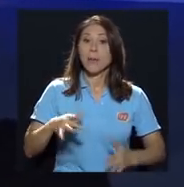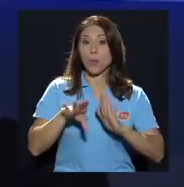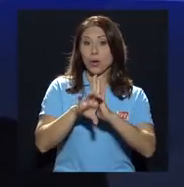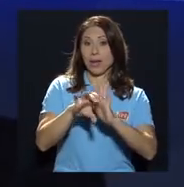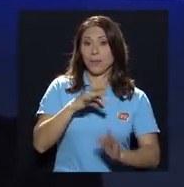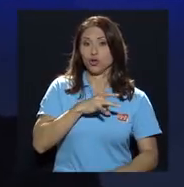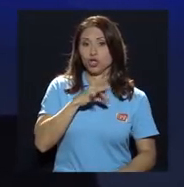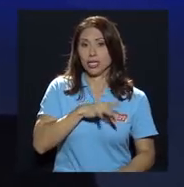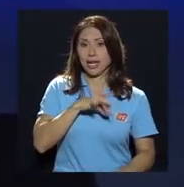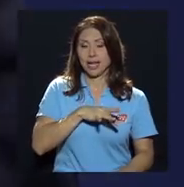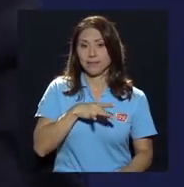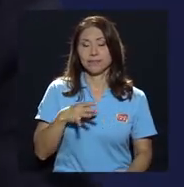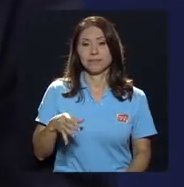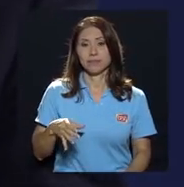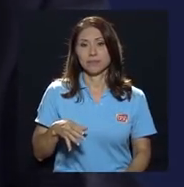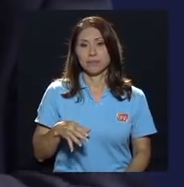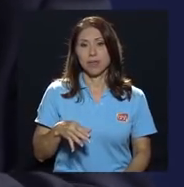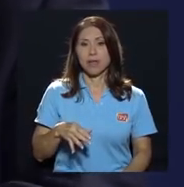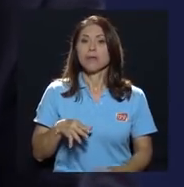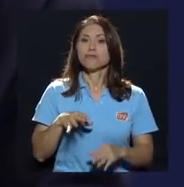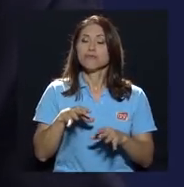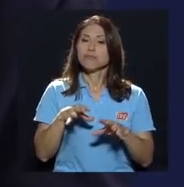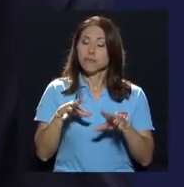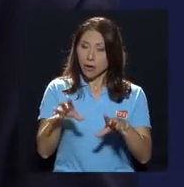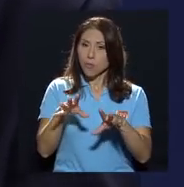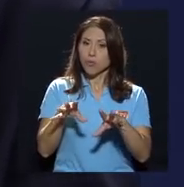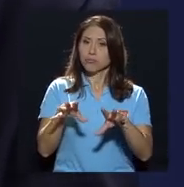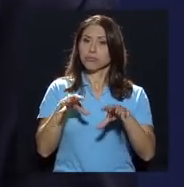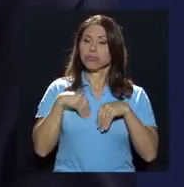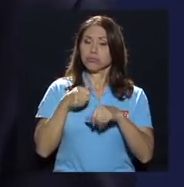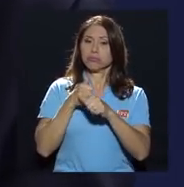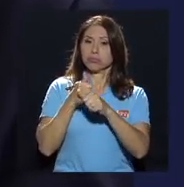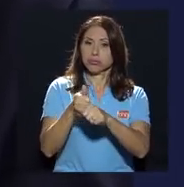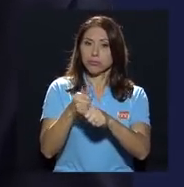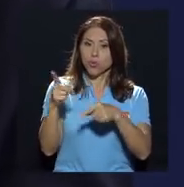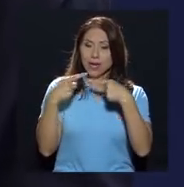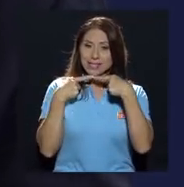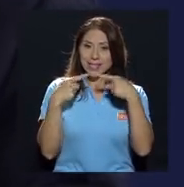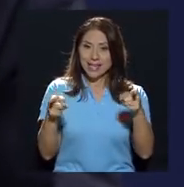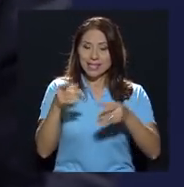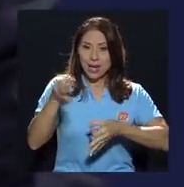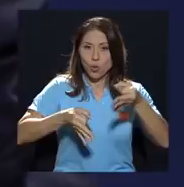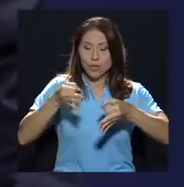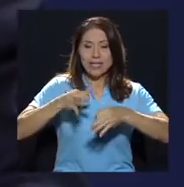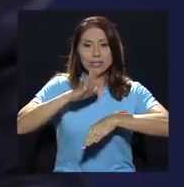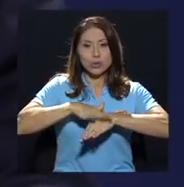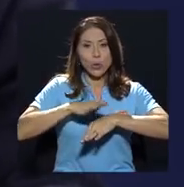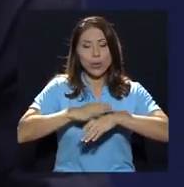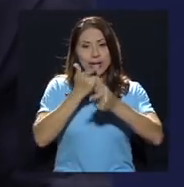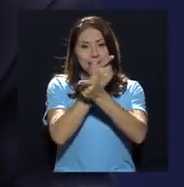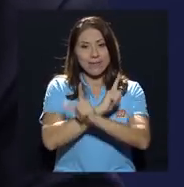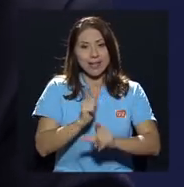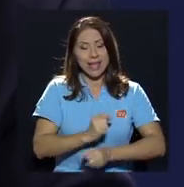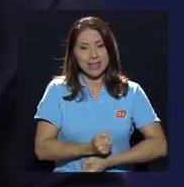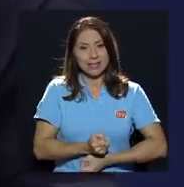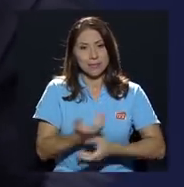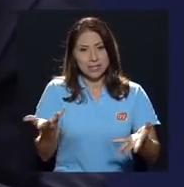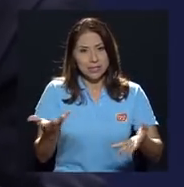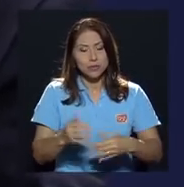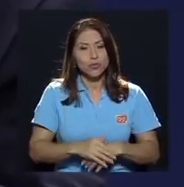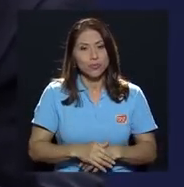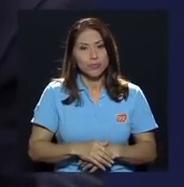chile por ejemplo acato una asistencia de la corte sobre libertad de expresión